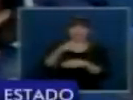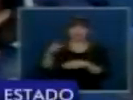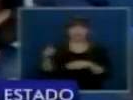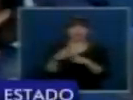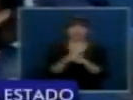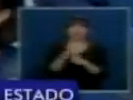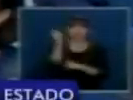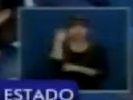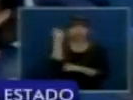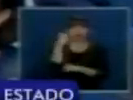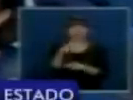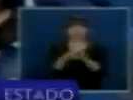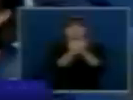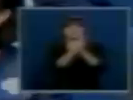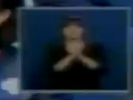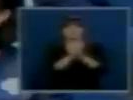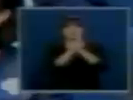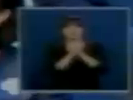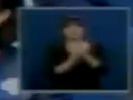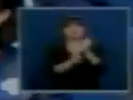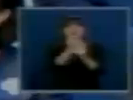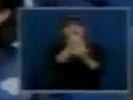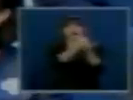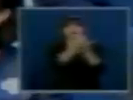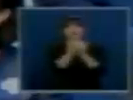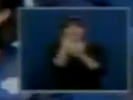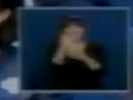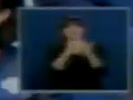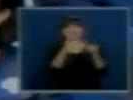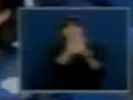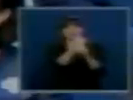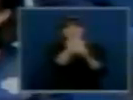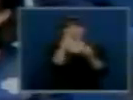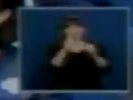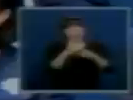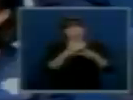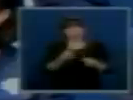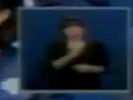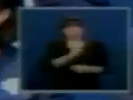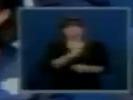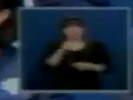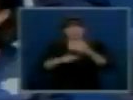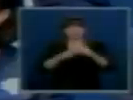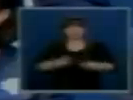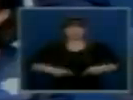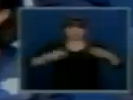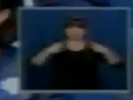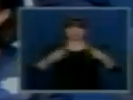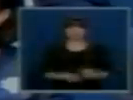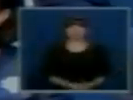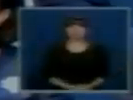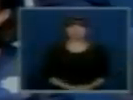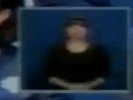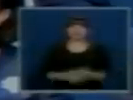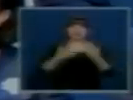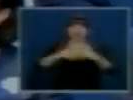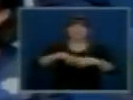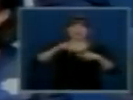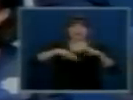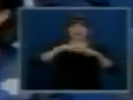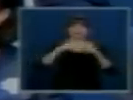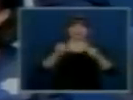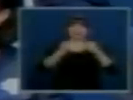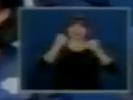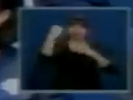Guanacaste clamaban por mayor ayuda de esa entidad para resolver sus problemas de subsistencia. En la Compañía Nacional de Fuerza y